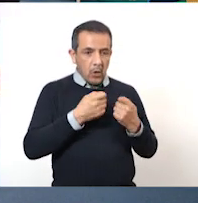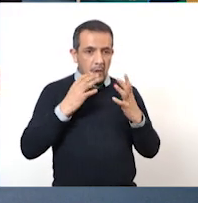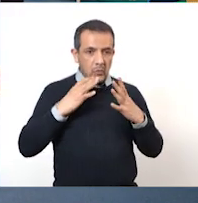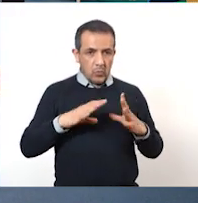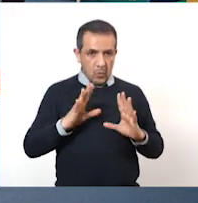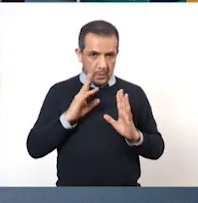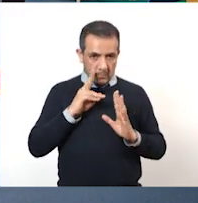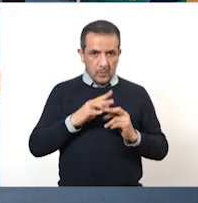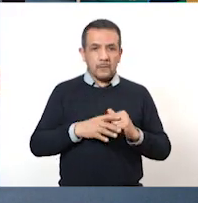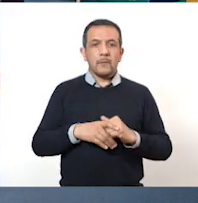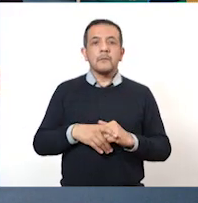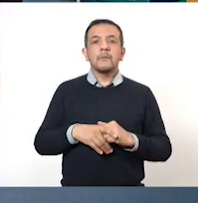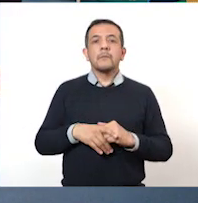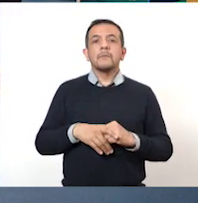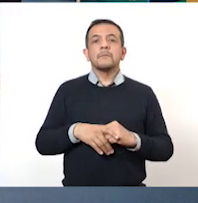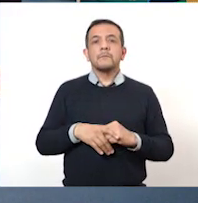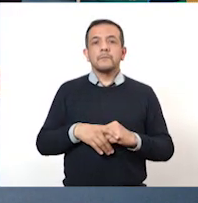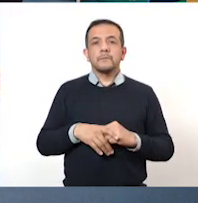poder... ¡Ay! ¡Casi!